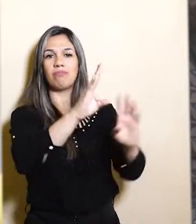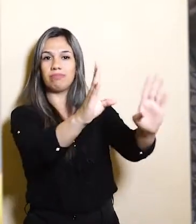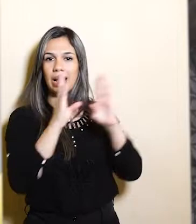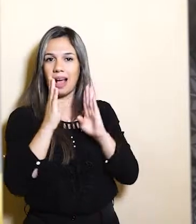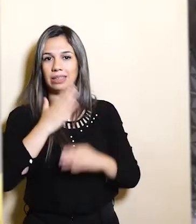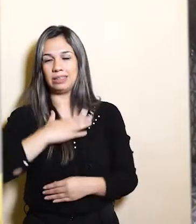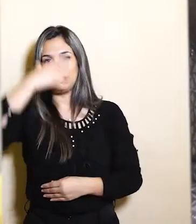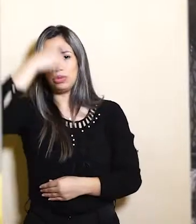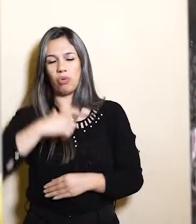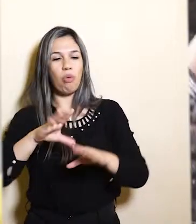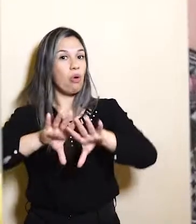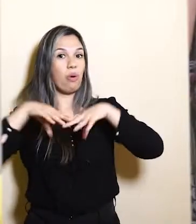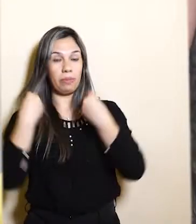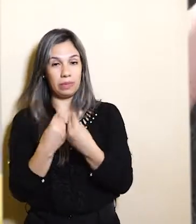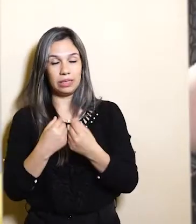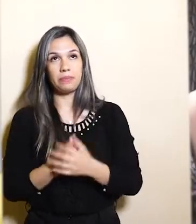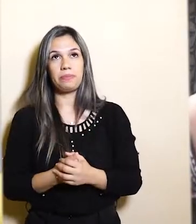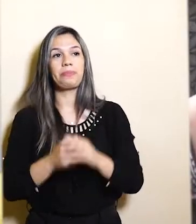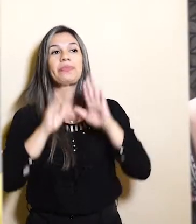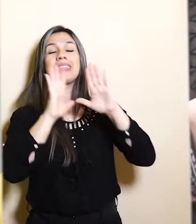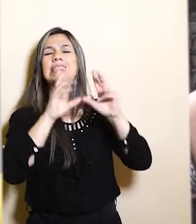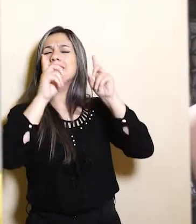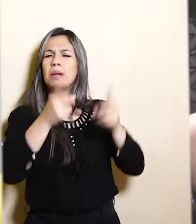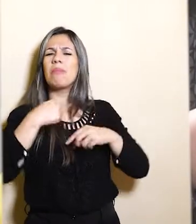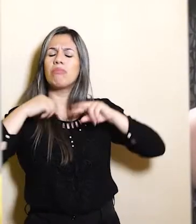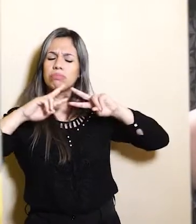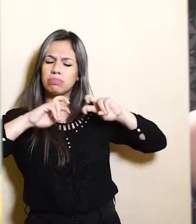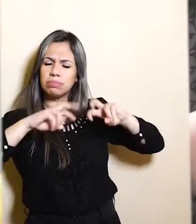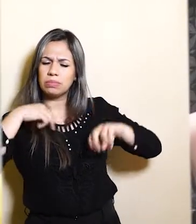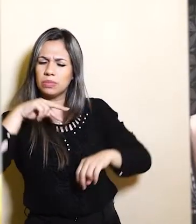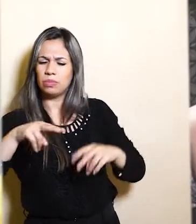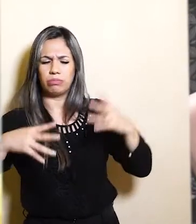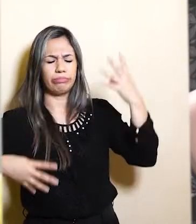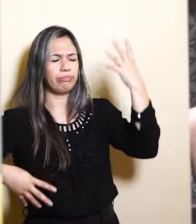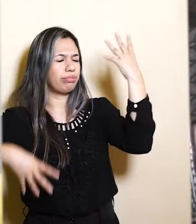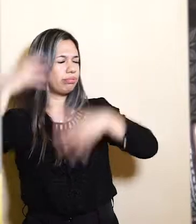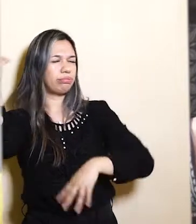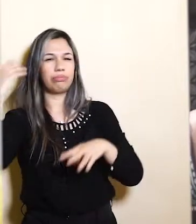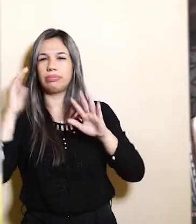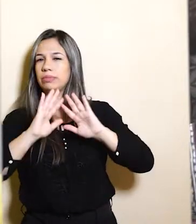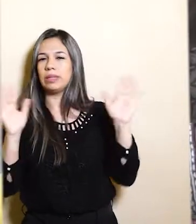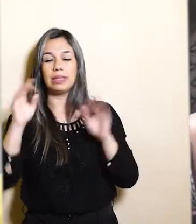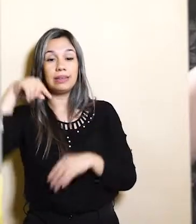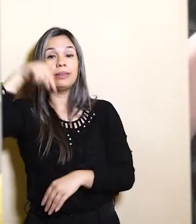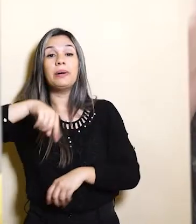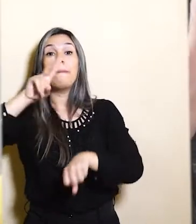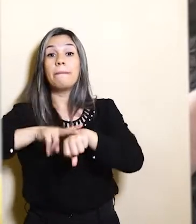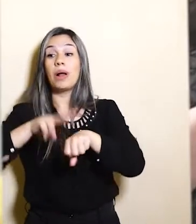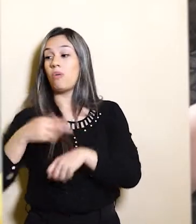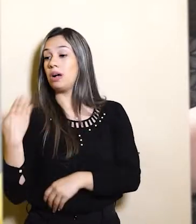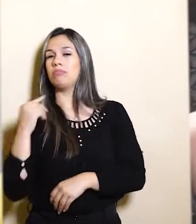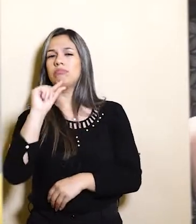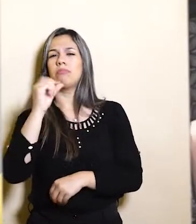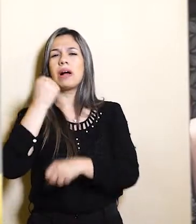Y sobre todo, lo que encontramos en esta investigación es una enorme contradicción, Menchi. Paraguay en los últimos años ha